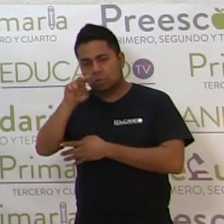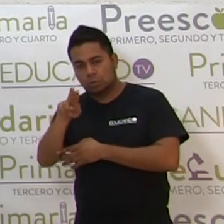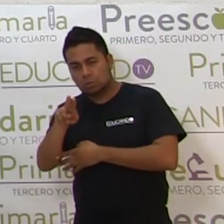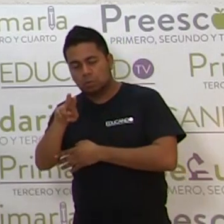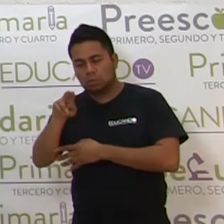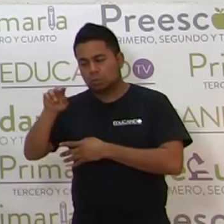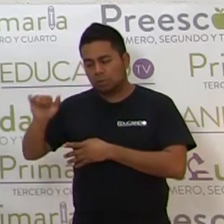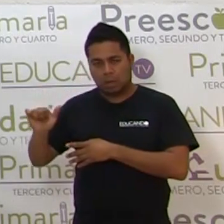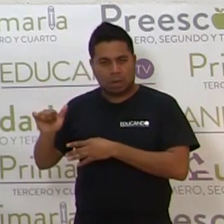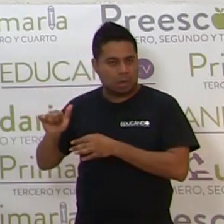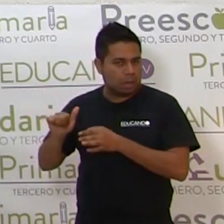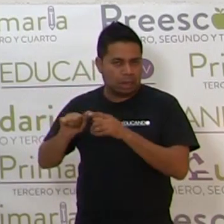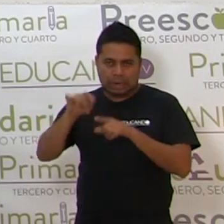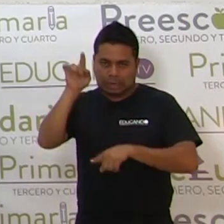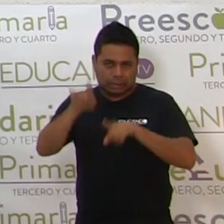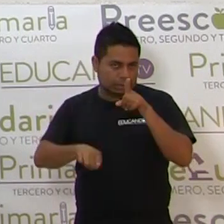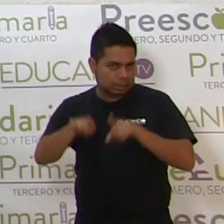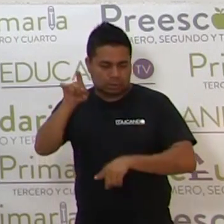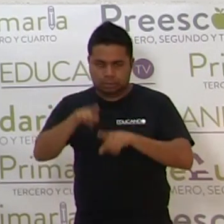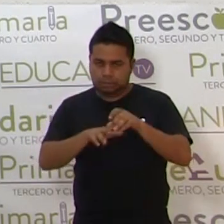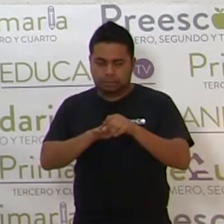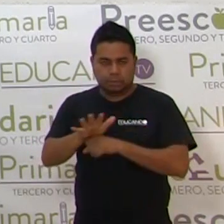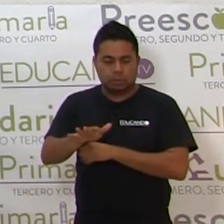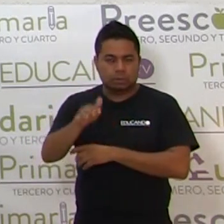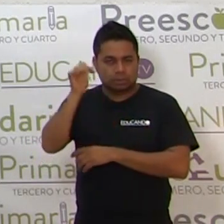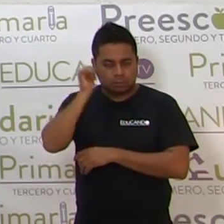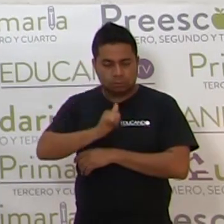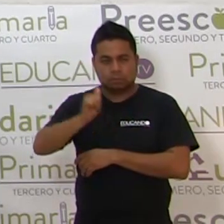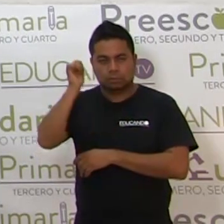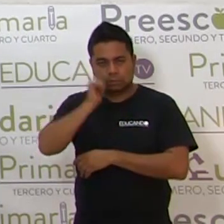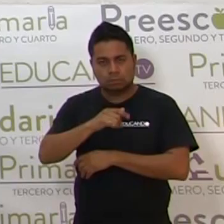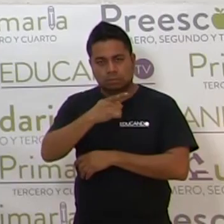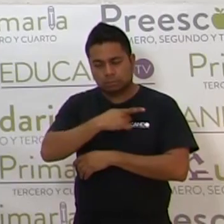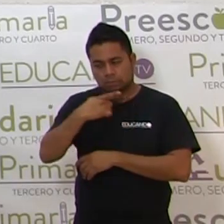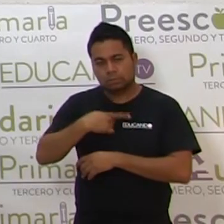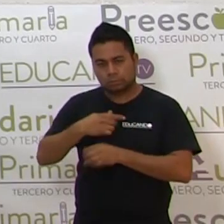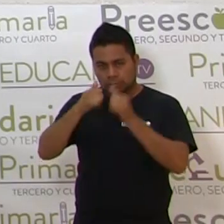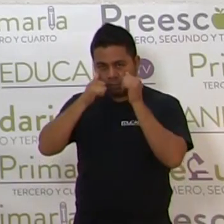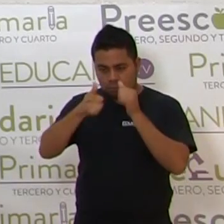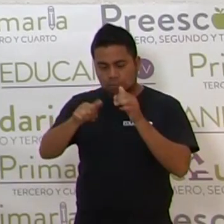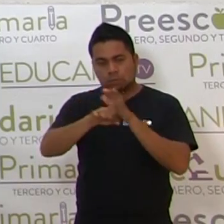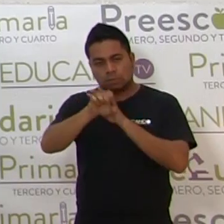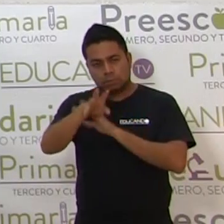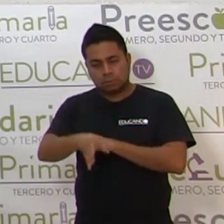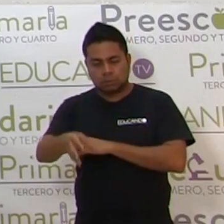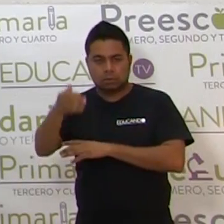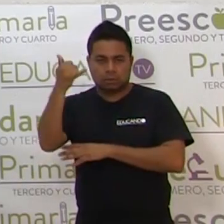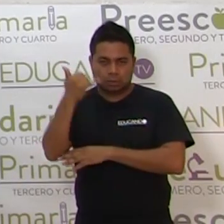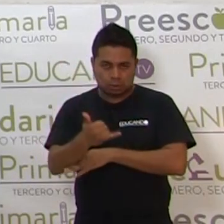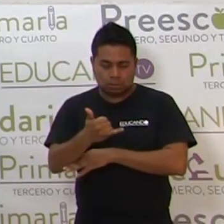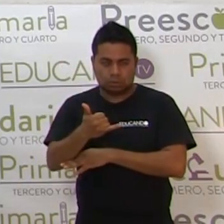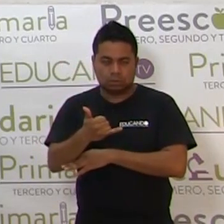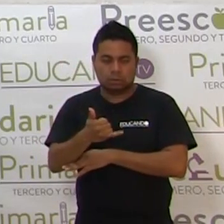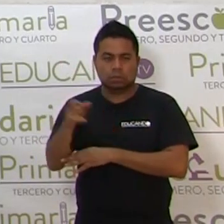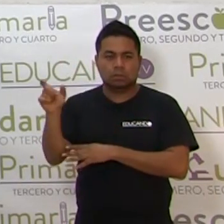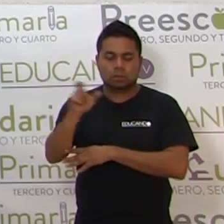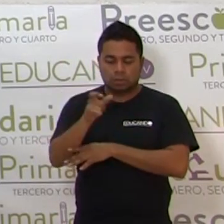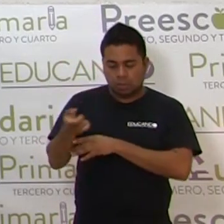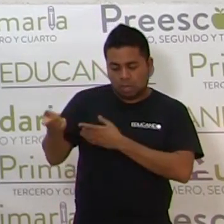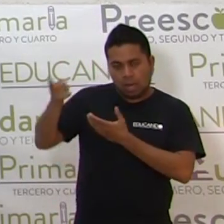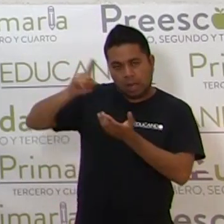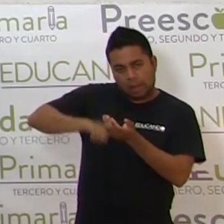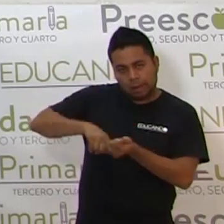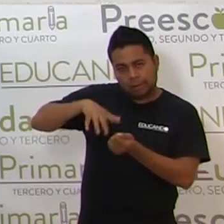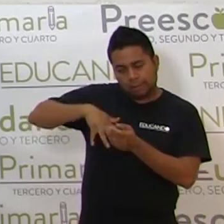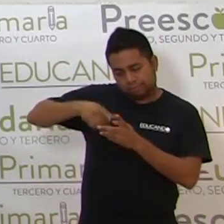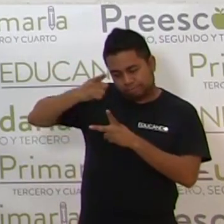que es a, ¿bien? Siempre tomando en cuenta de que la Y, cuando está dentro del conteo